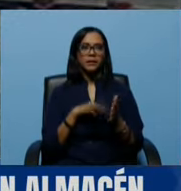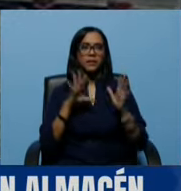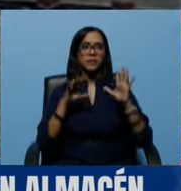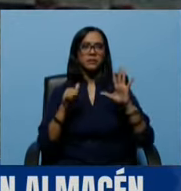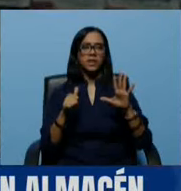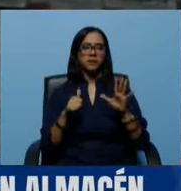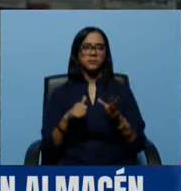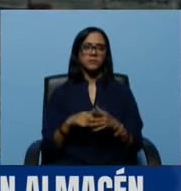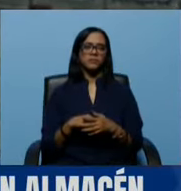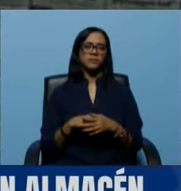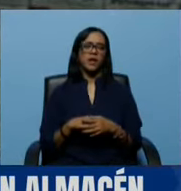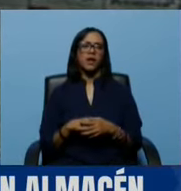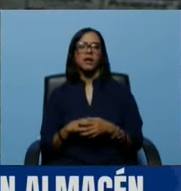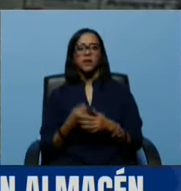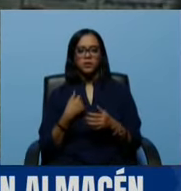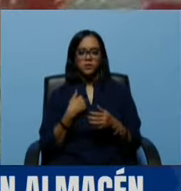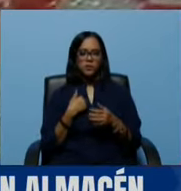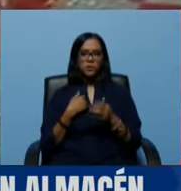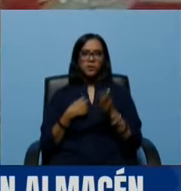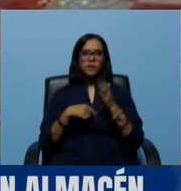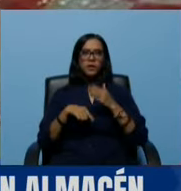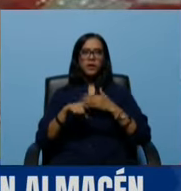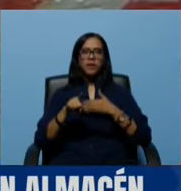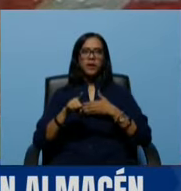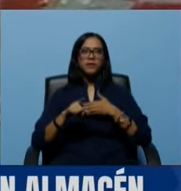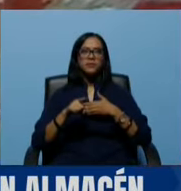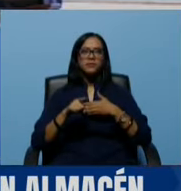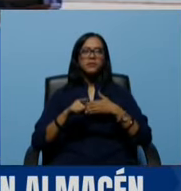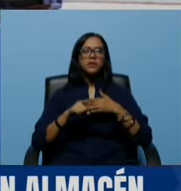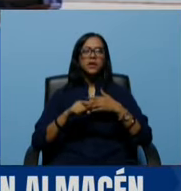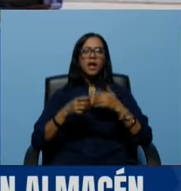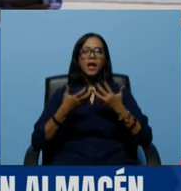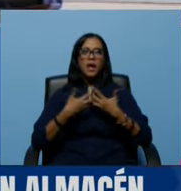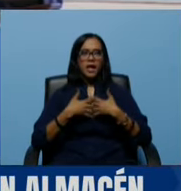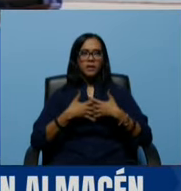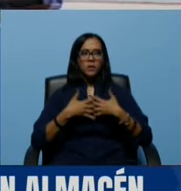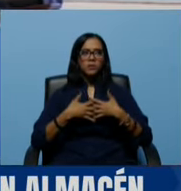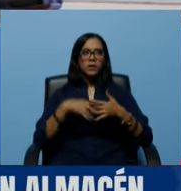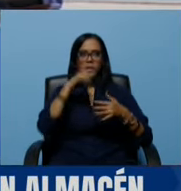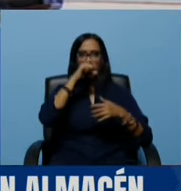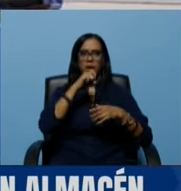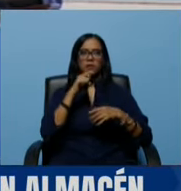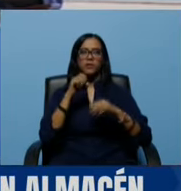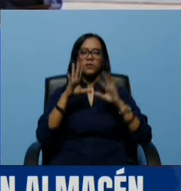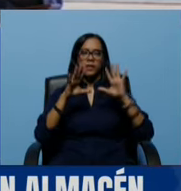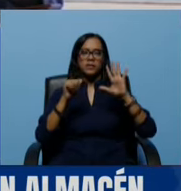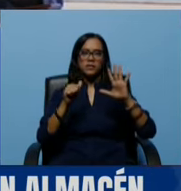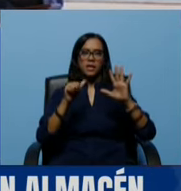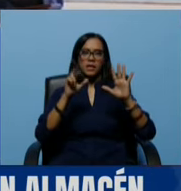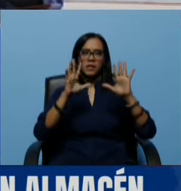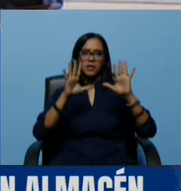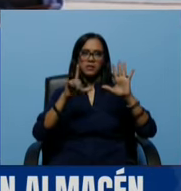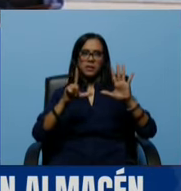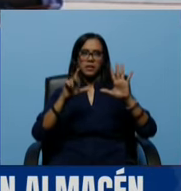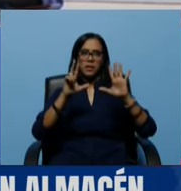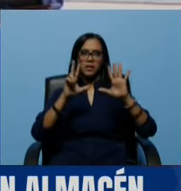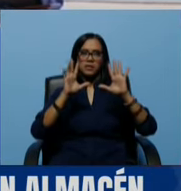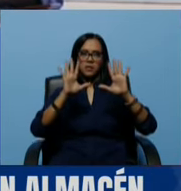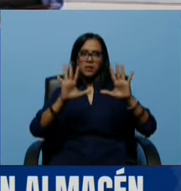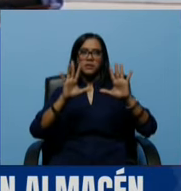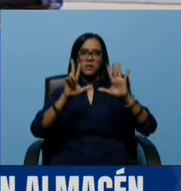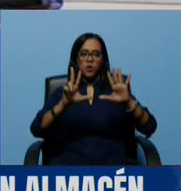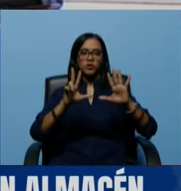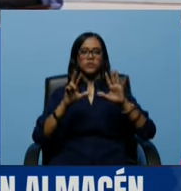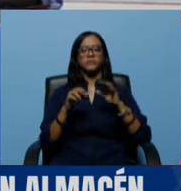2016, y yo iba a las industrias en el año 16, 17, 18 de la zona industrial de